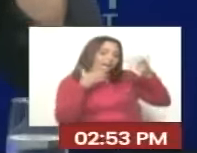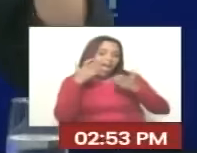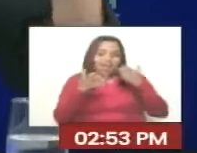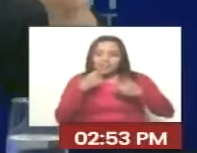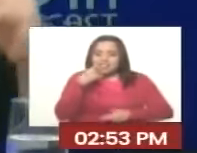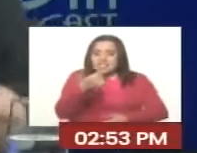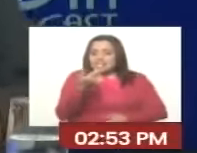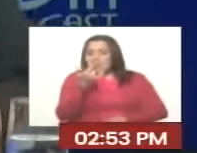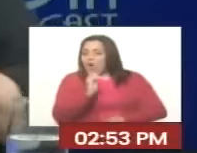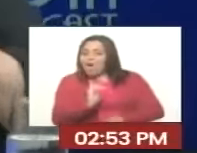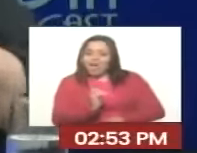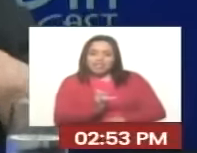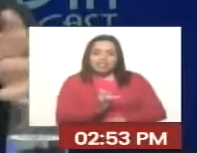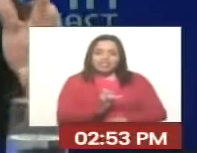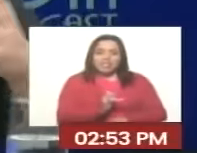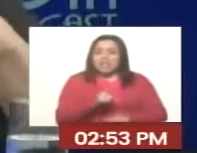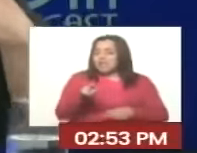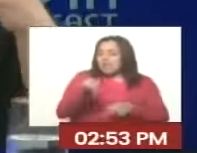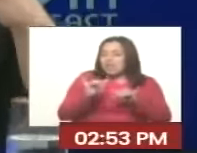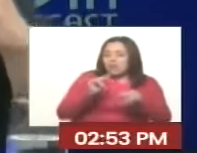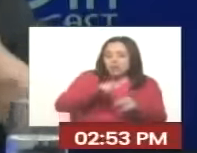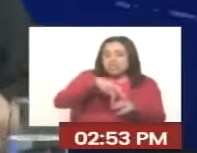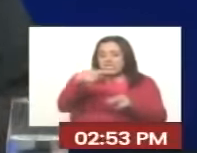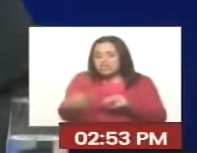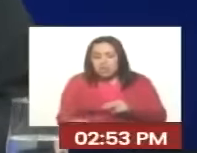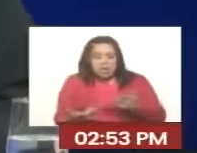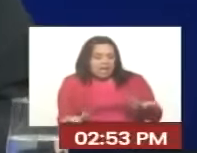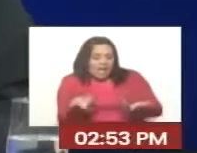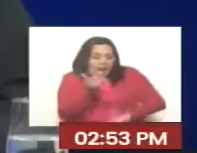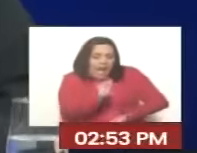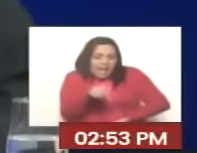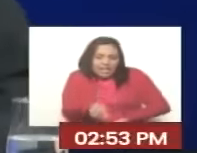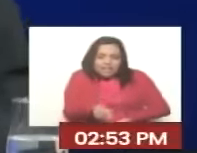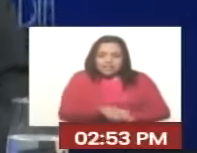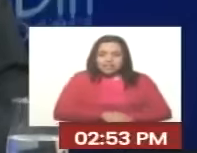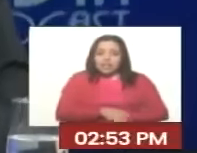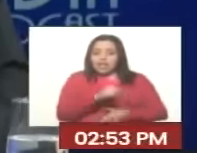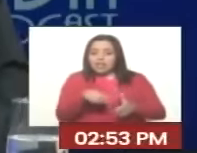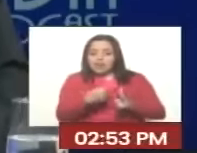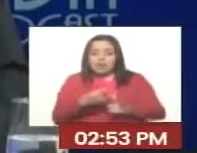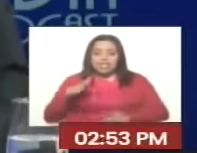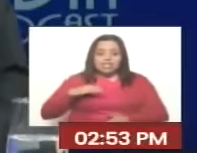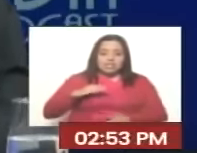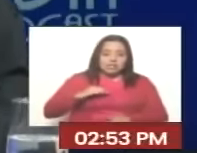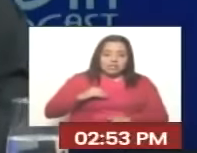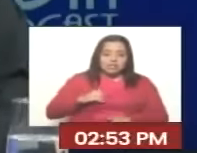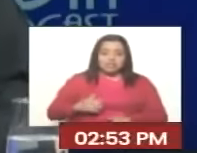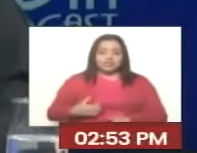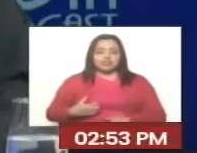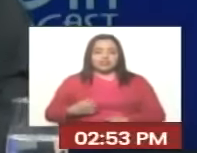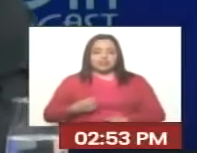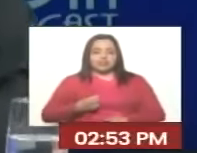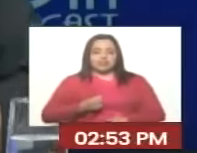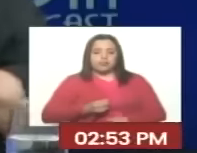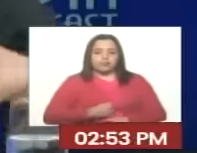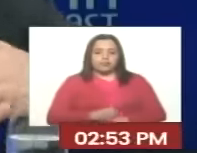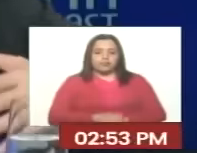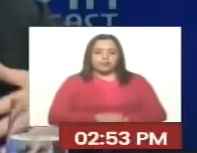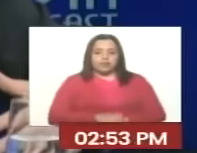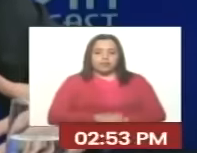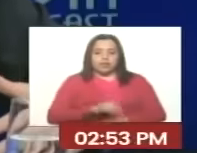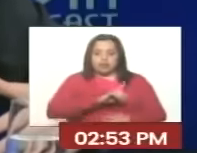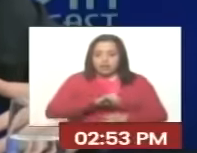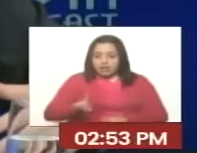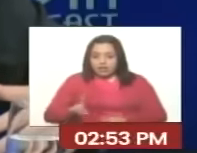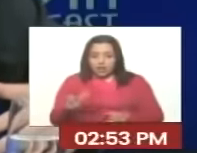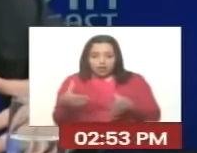supuestamente se suicidó a alguien. ¿Qué pasó aquí? Ahí llega después el 6CPC y este es el otro momento. Cuando llega